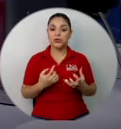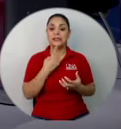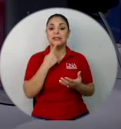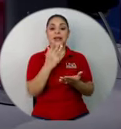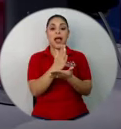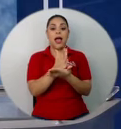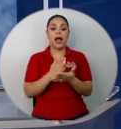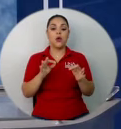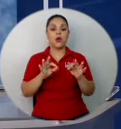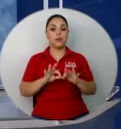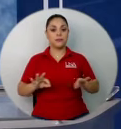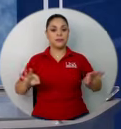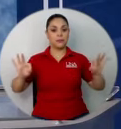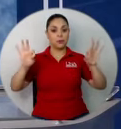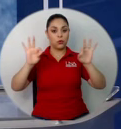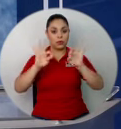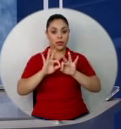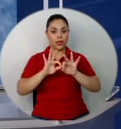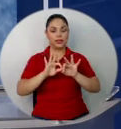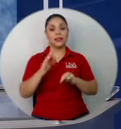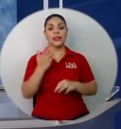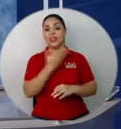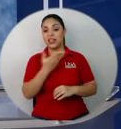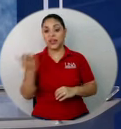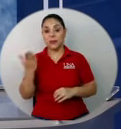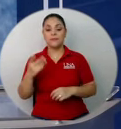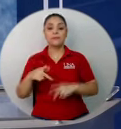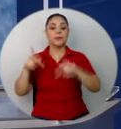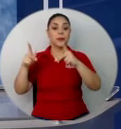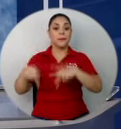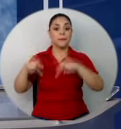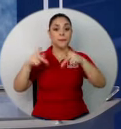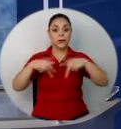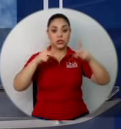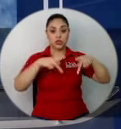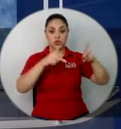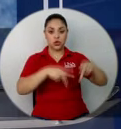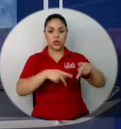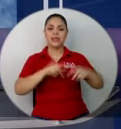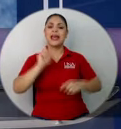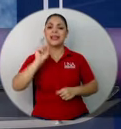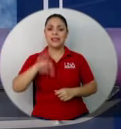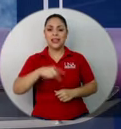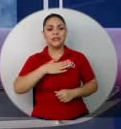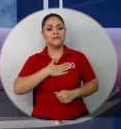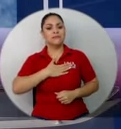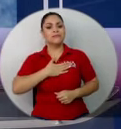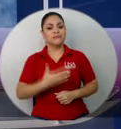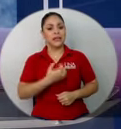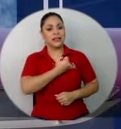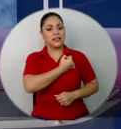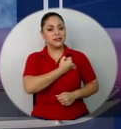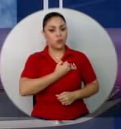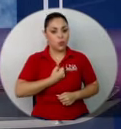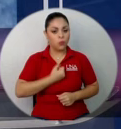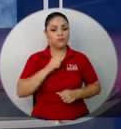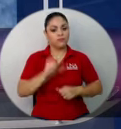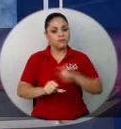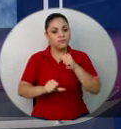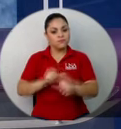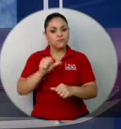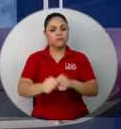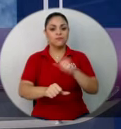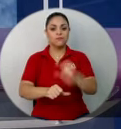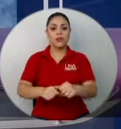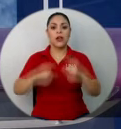antes de terminar este segmento, el hecho de que si bien las personas tienen que poner, ¿verdad?, de su parte, hacer su mejor esfuerzo por